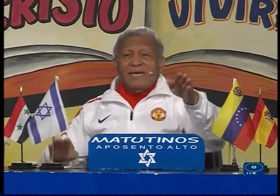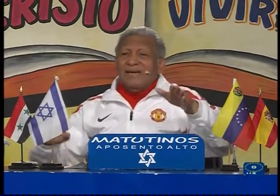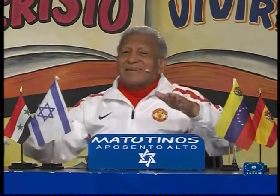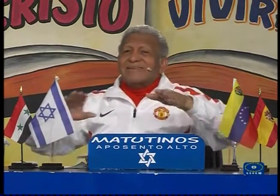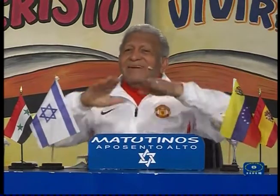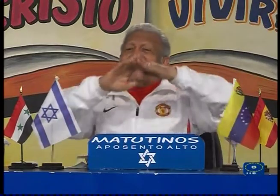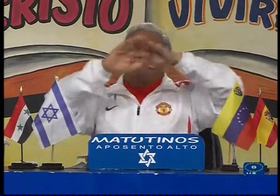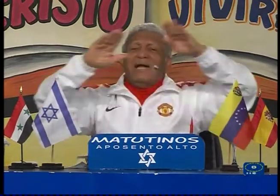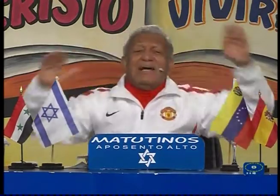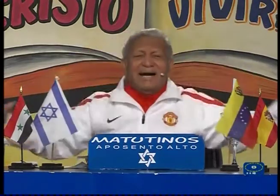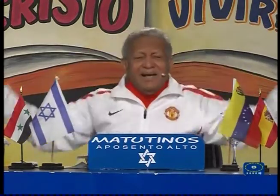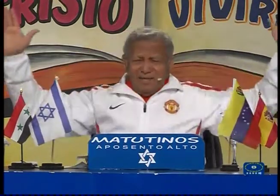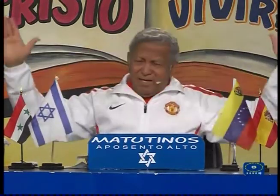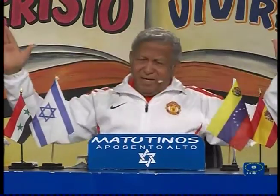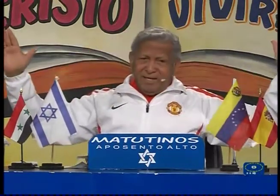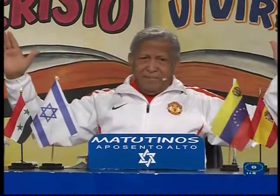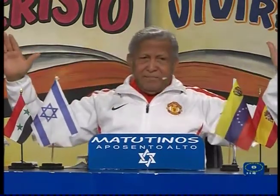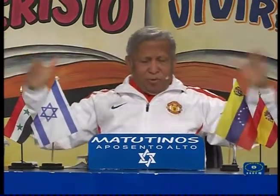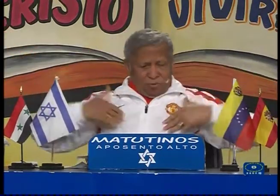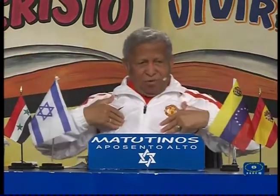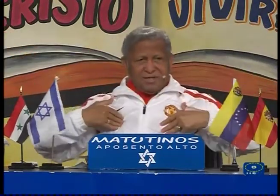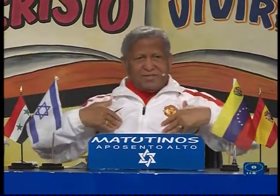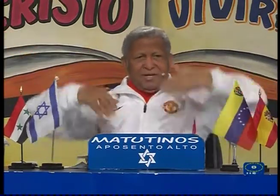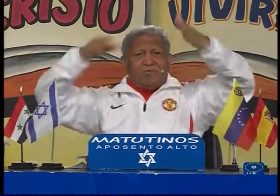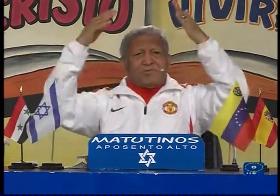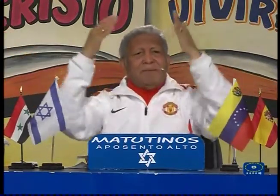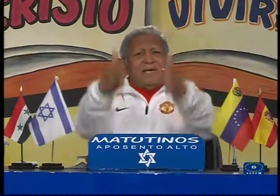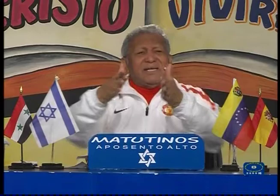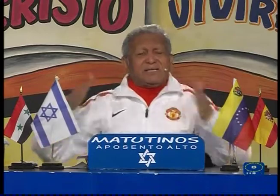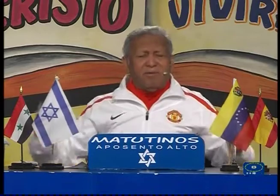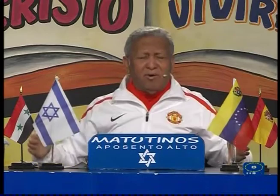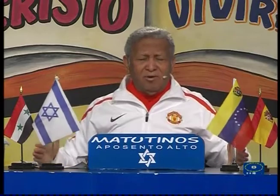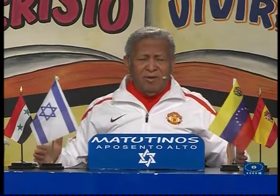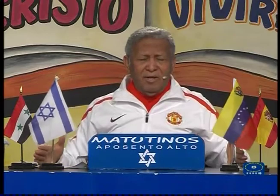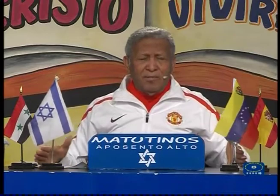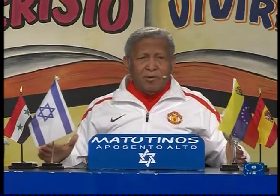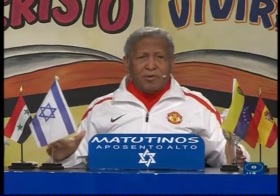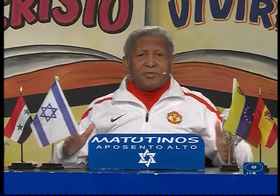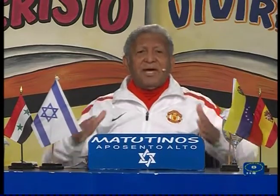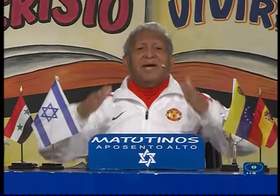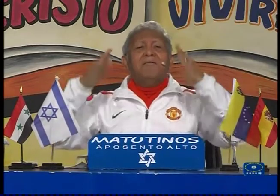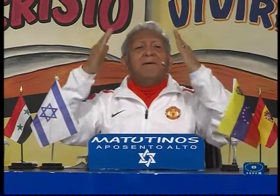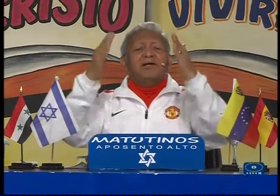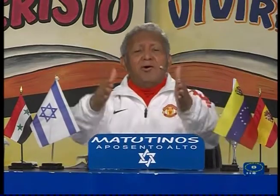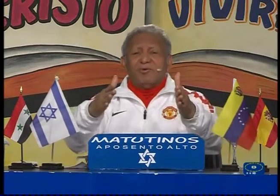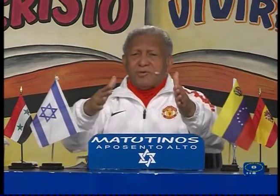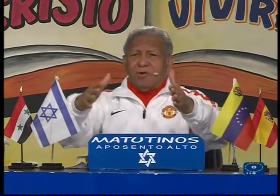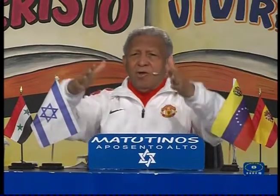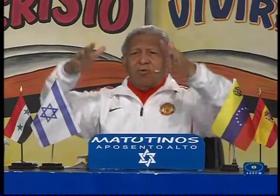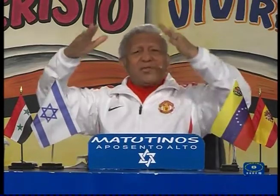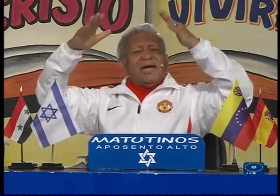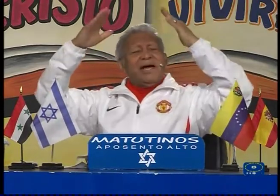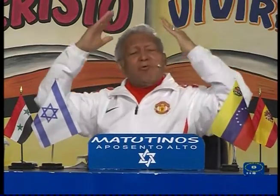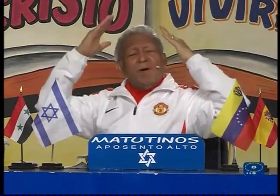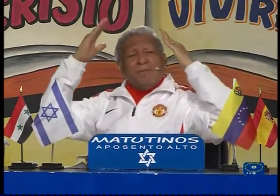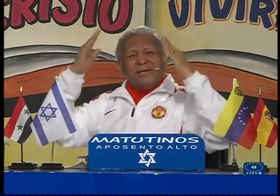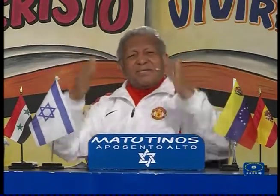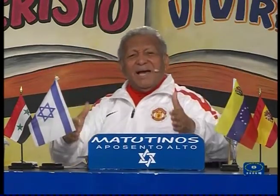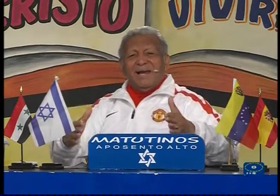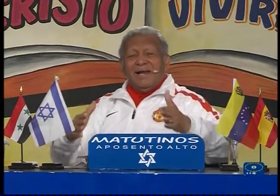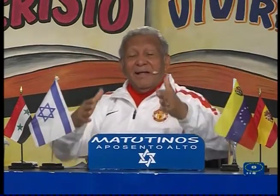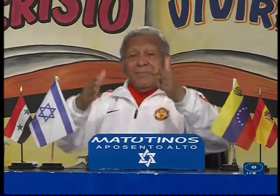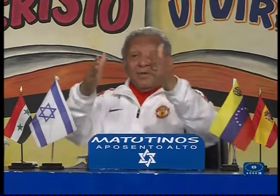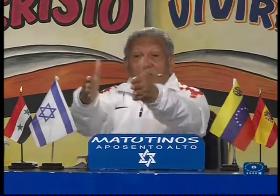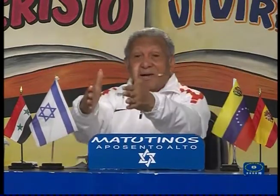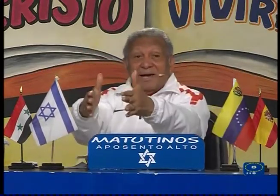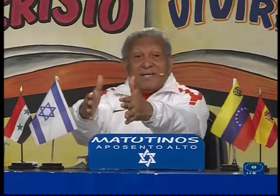No quiera ser igual a nadie. Procure ser usted mismo, porque usted es valioso, usted es algo